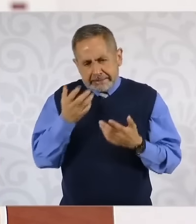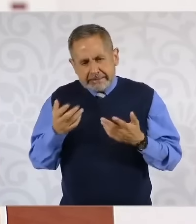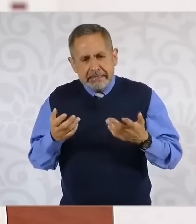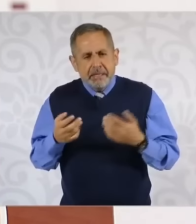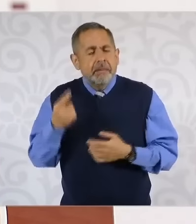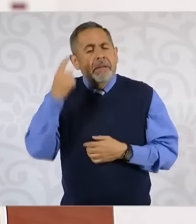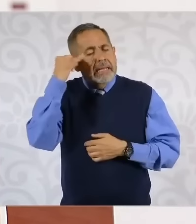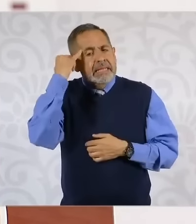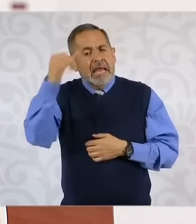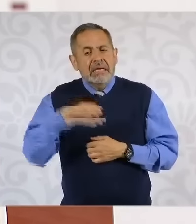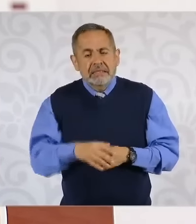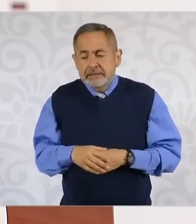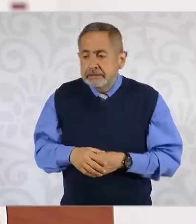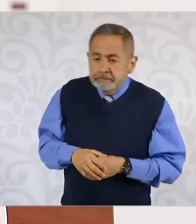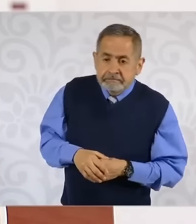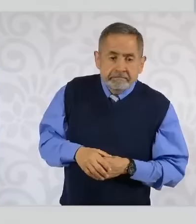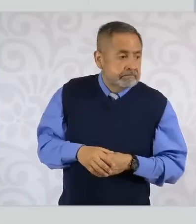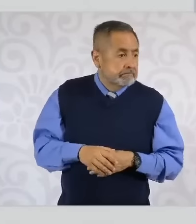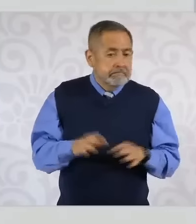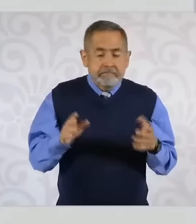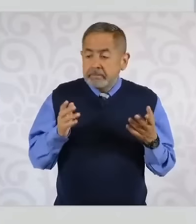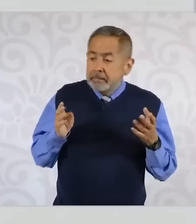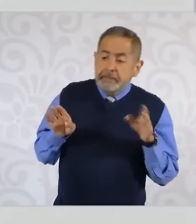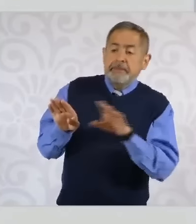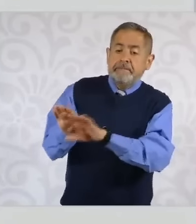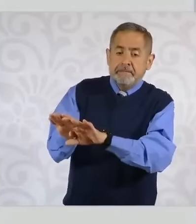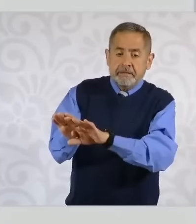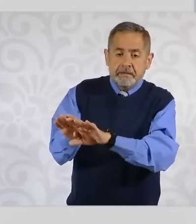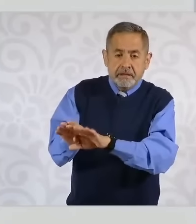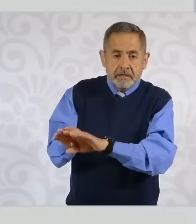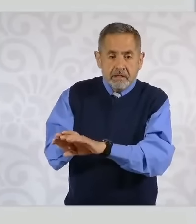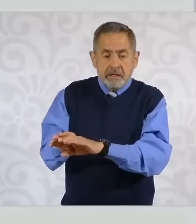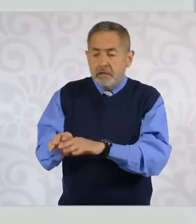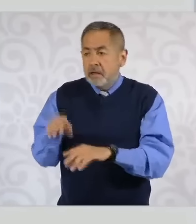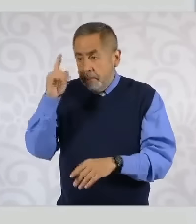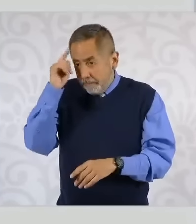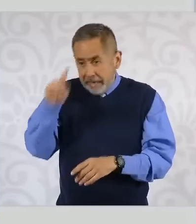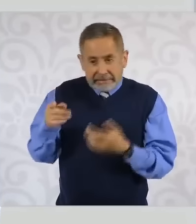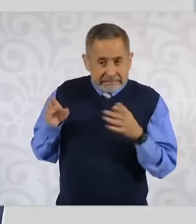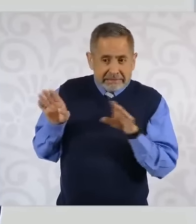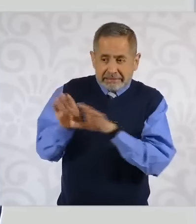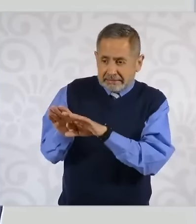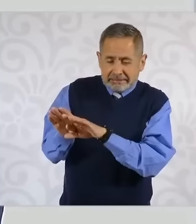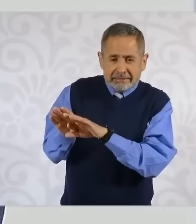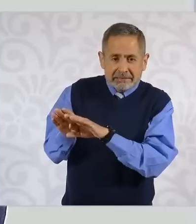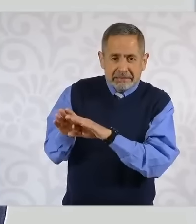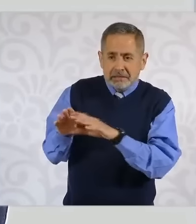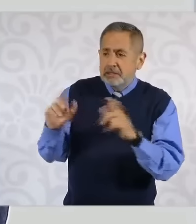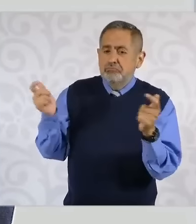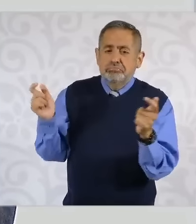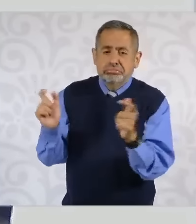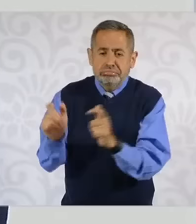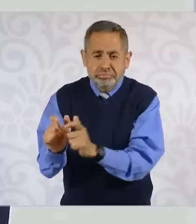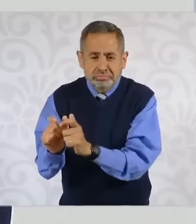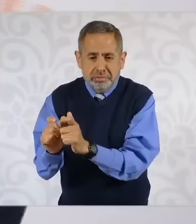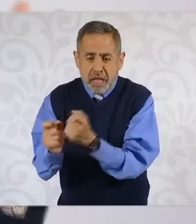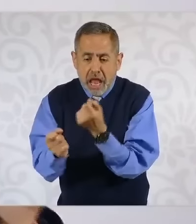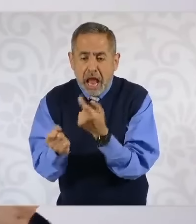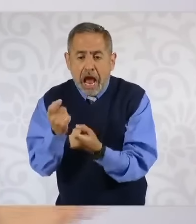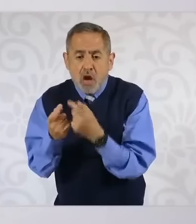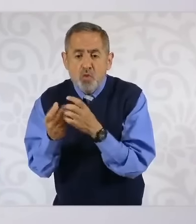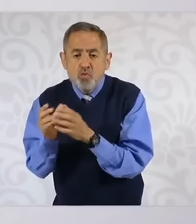con la idea de que si se cierra el acceso, si es cada vez más difícil, entonces van a salir profesionistas